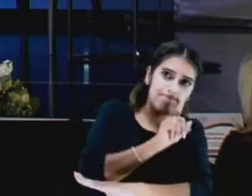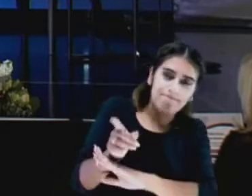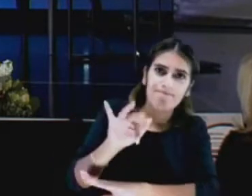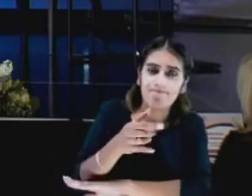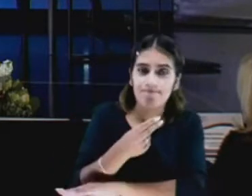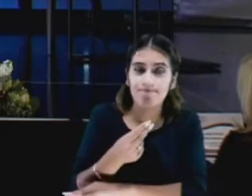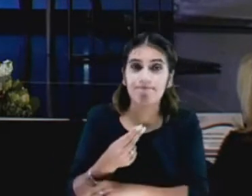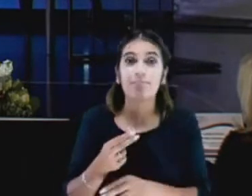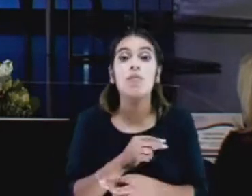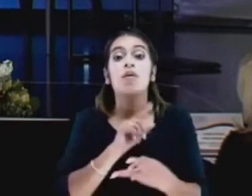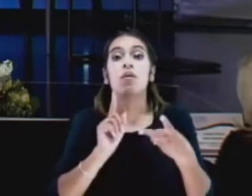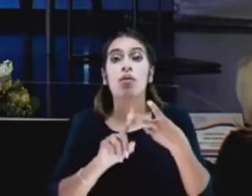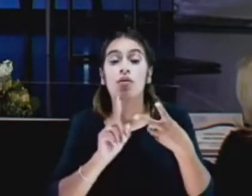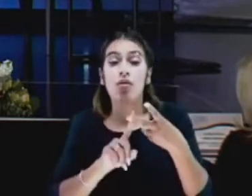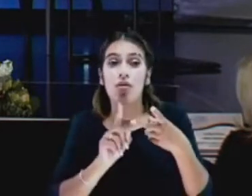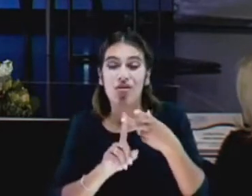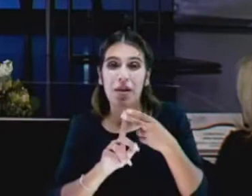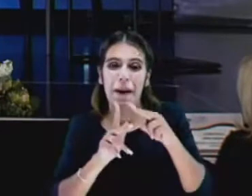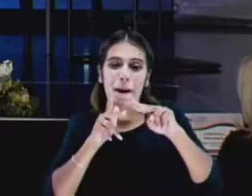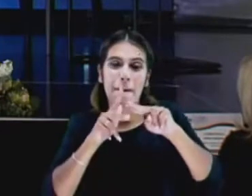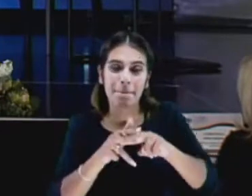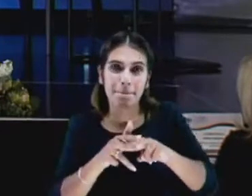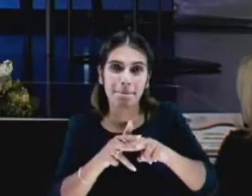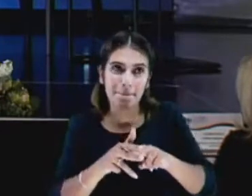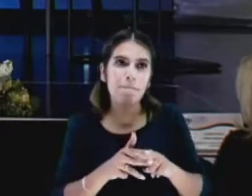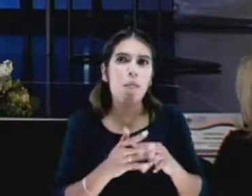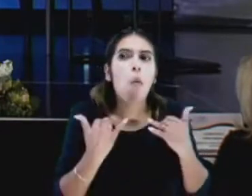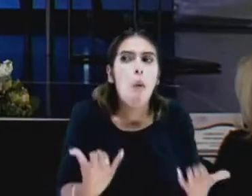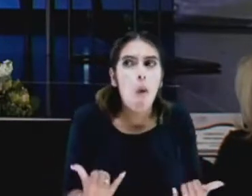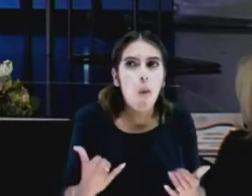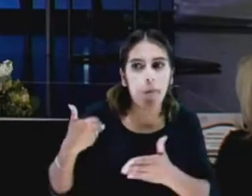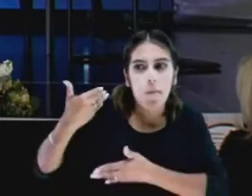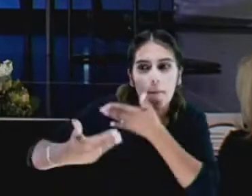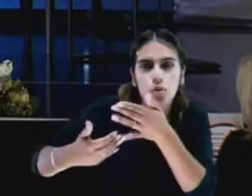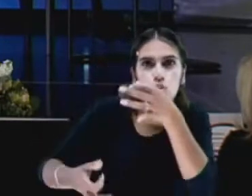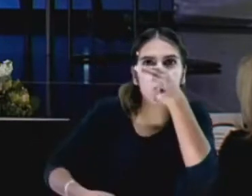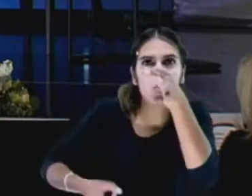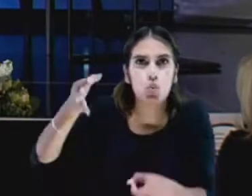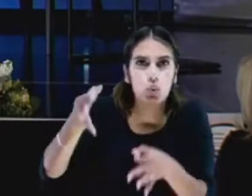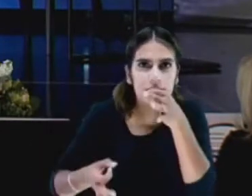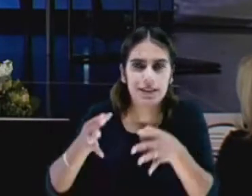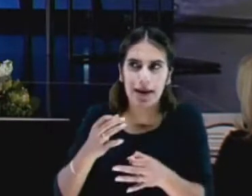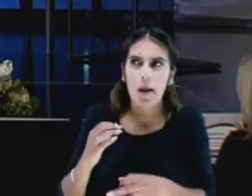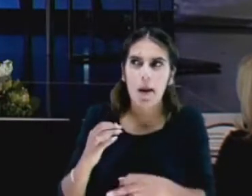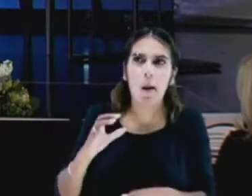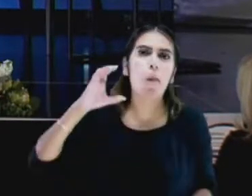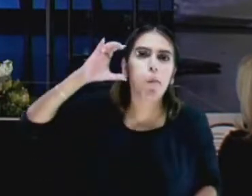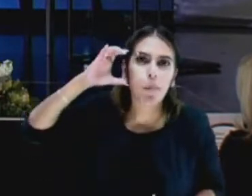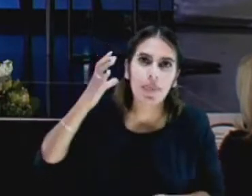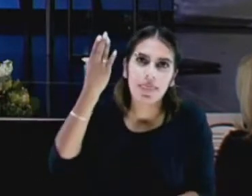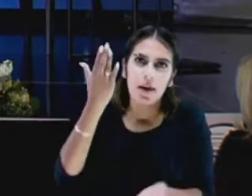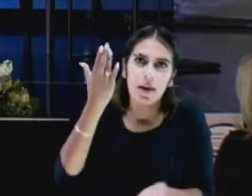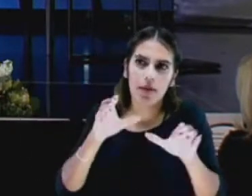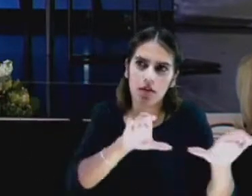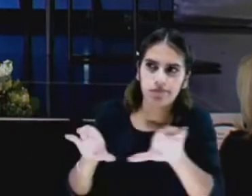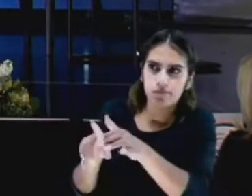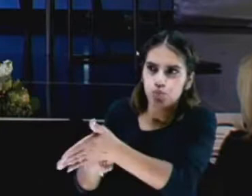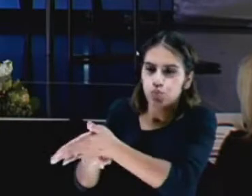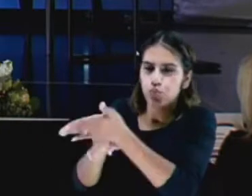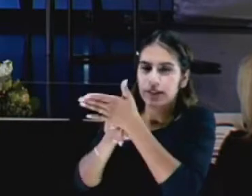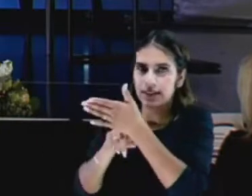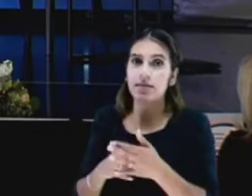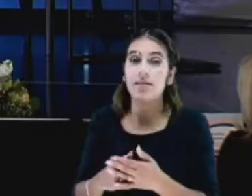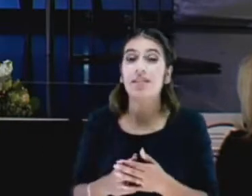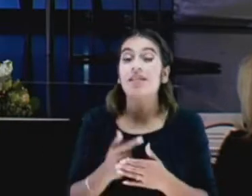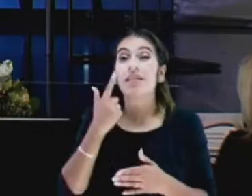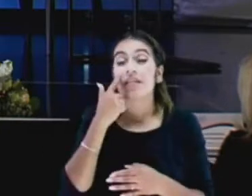procesos judiciales vigentes suspensión de procesos judicial vivientes una vez conocida la actuación hay un deber de comunicación si esto va a